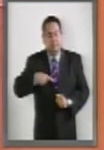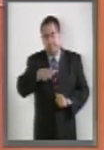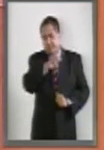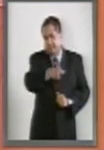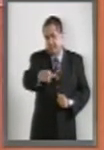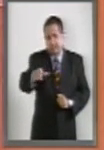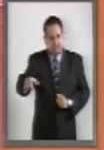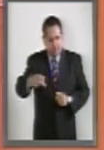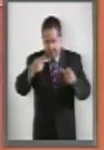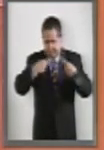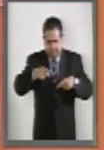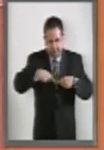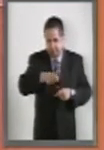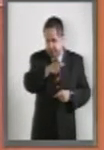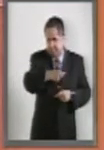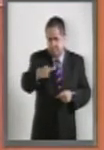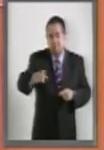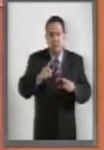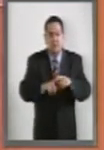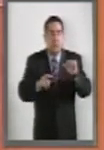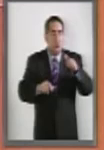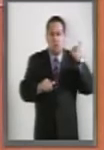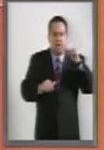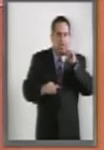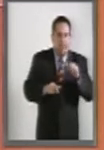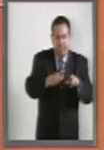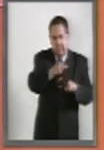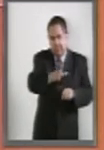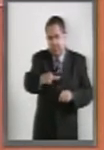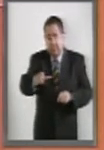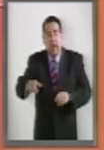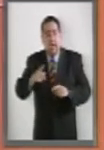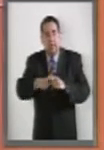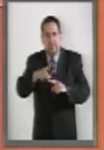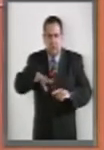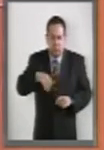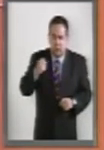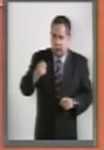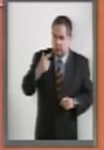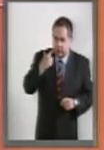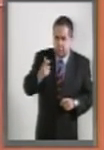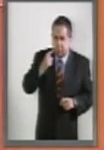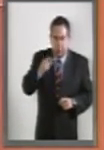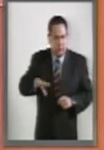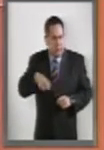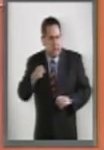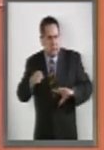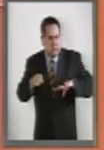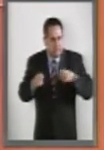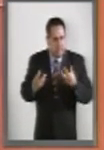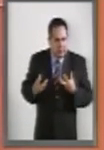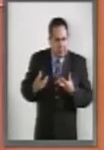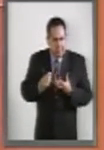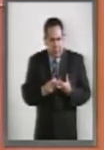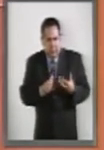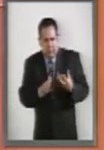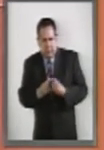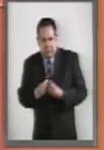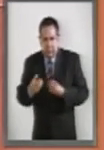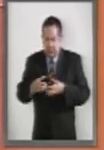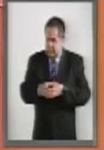ningún otro agente económico, el destino de esfuerzos y de acciones en la conjunción